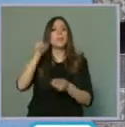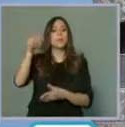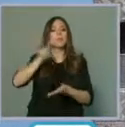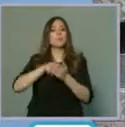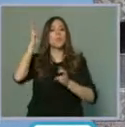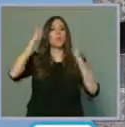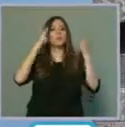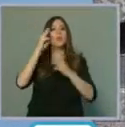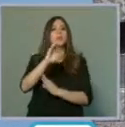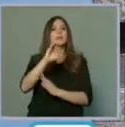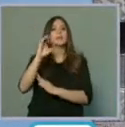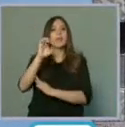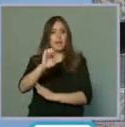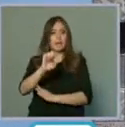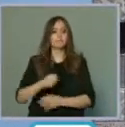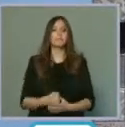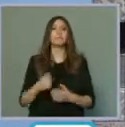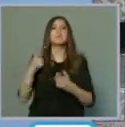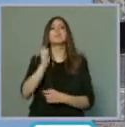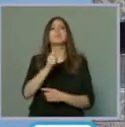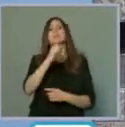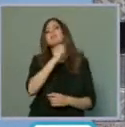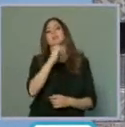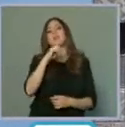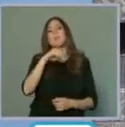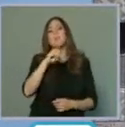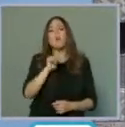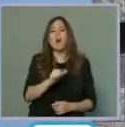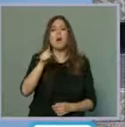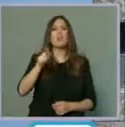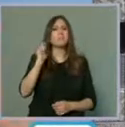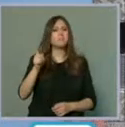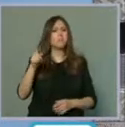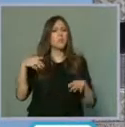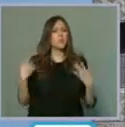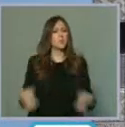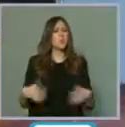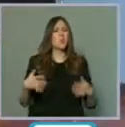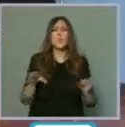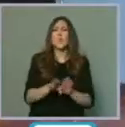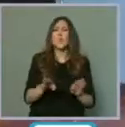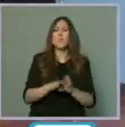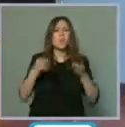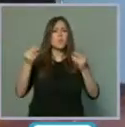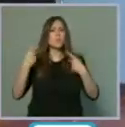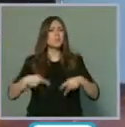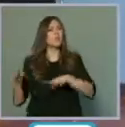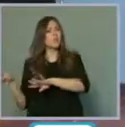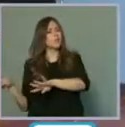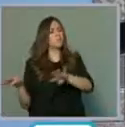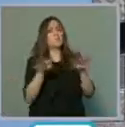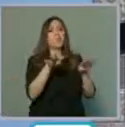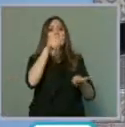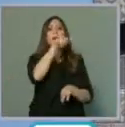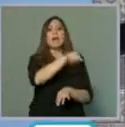les va. Vamos a tener a Semoa. Ajá. Semoa es un artista que hace muchísimo ruido porque es extravagante, porque es un ícono de la comunidad. Es un ícono de